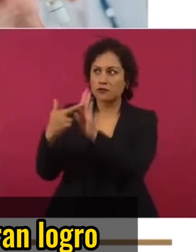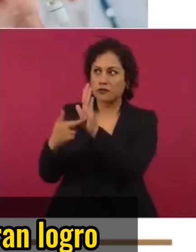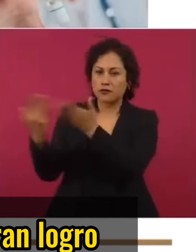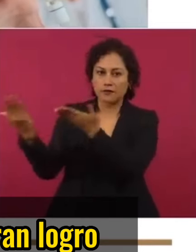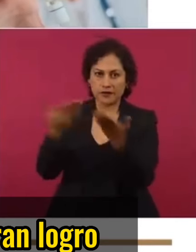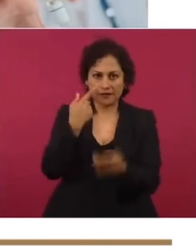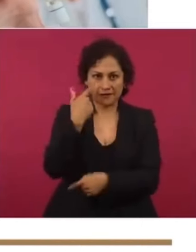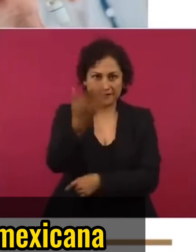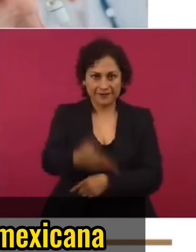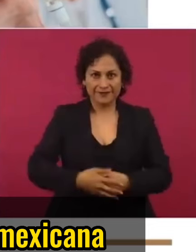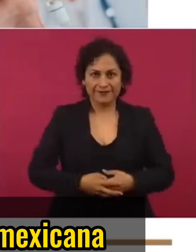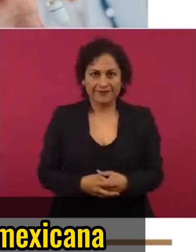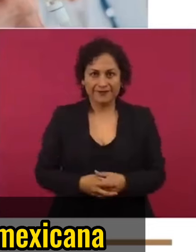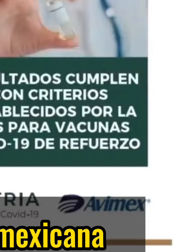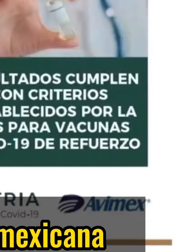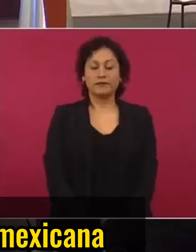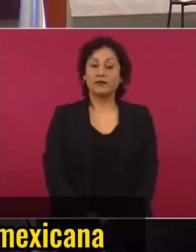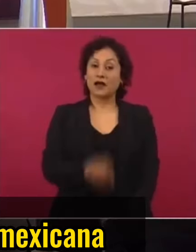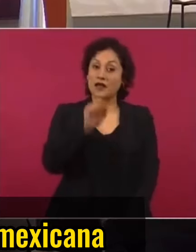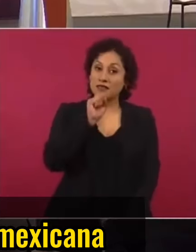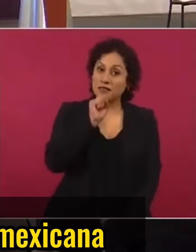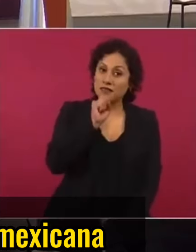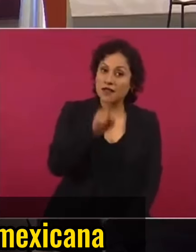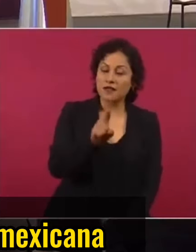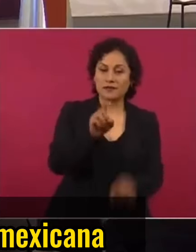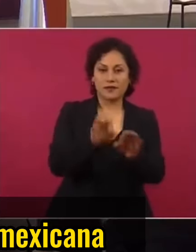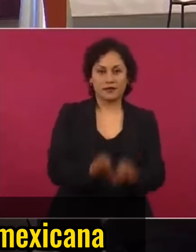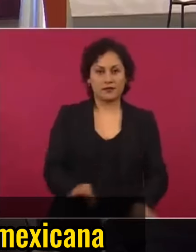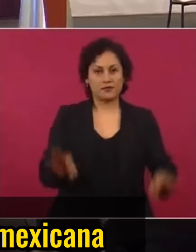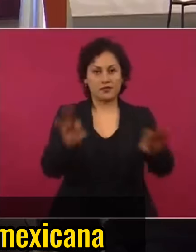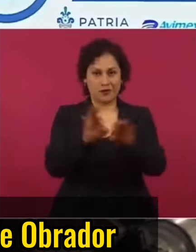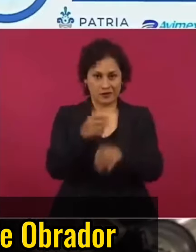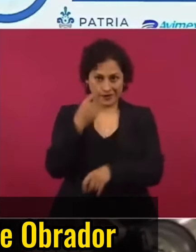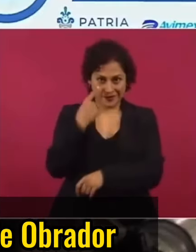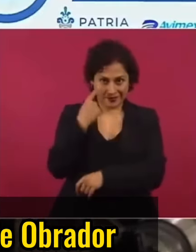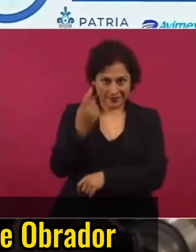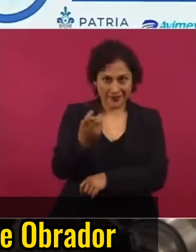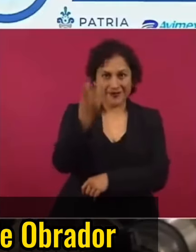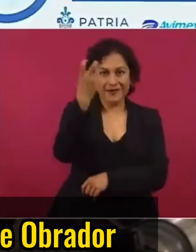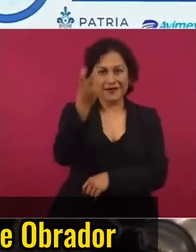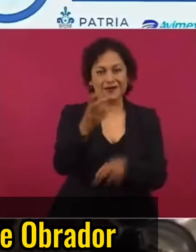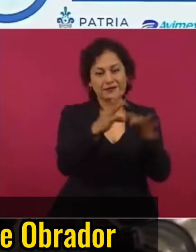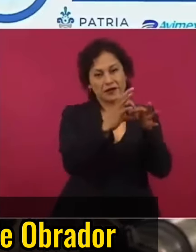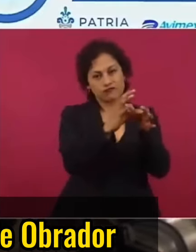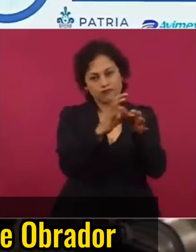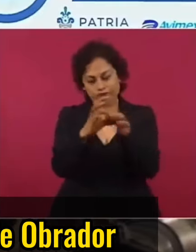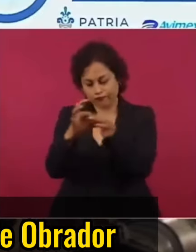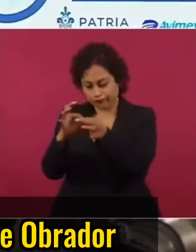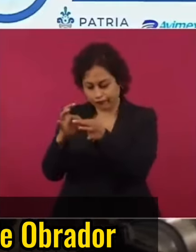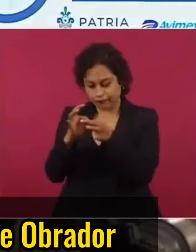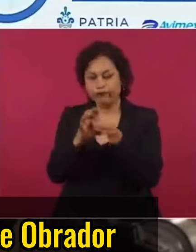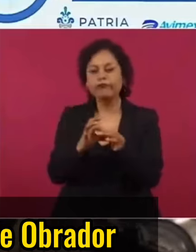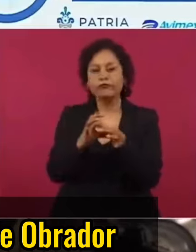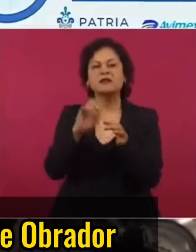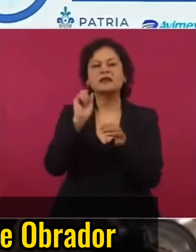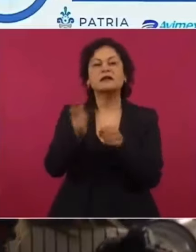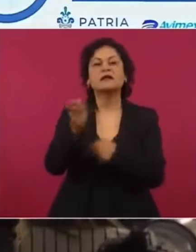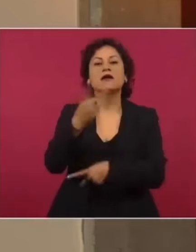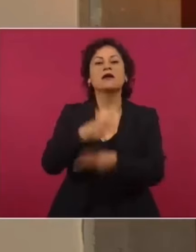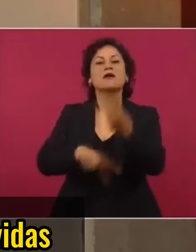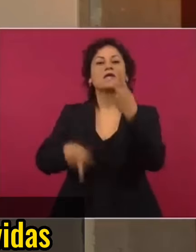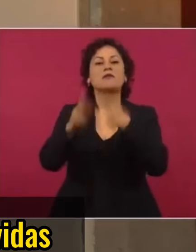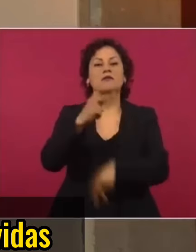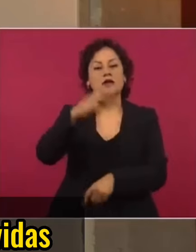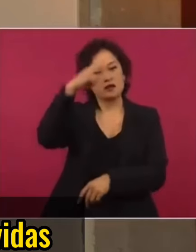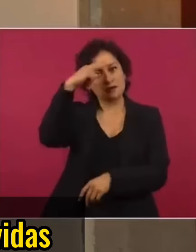como el gran logro su engaño de la vacuna mexicana, que no es mexicana, bueno, es otra más de los grandes embustes de Obrador.